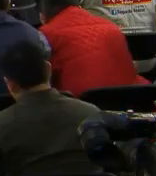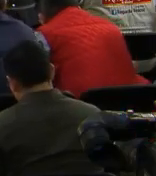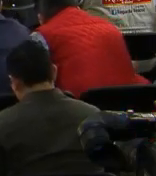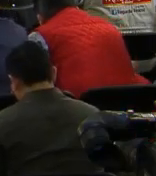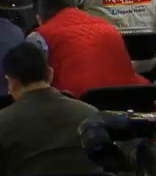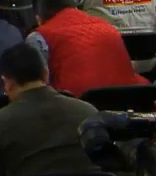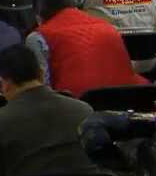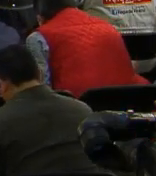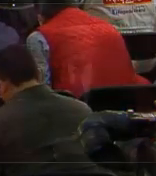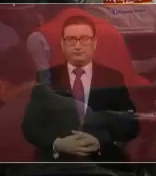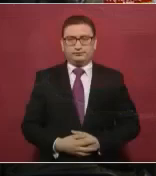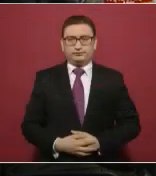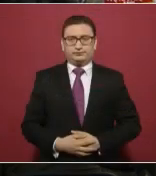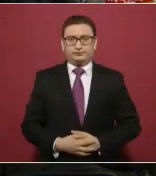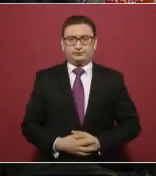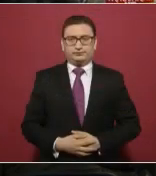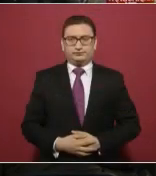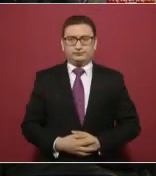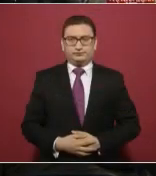Exteriores.